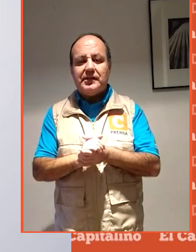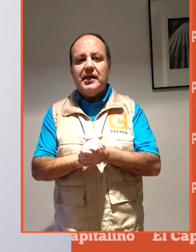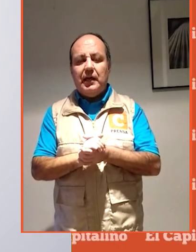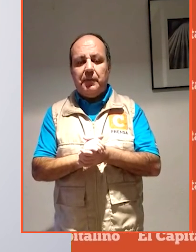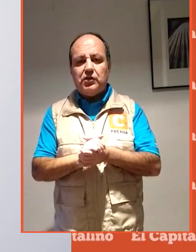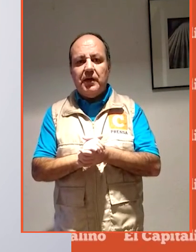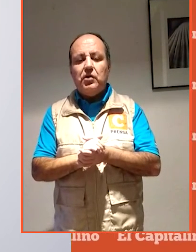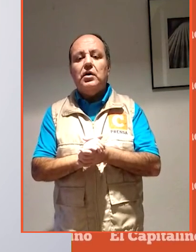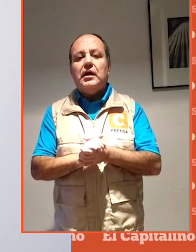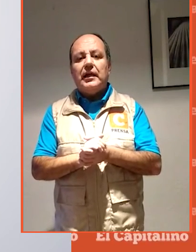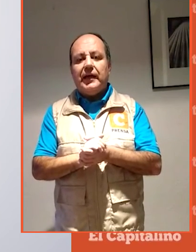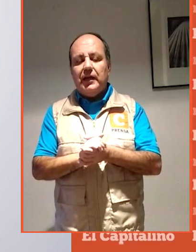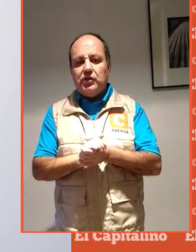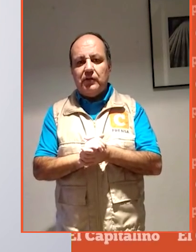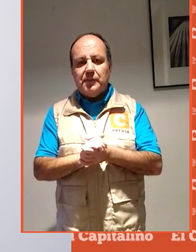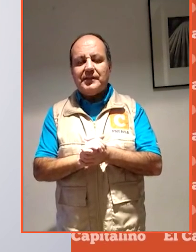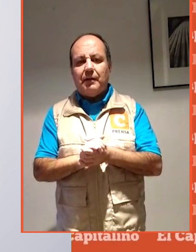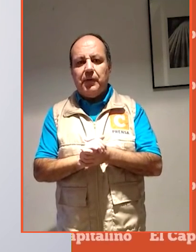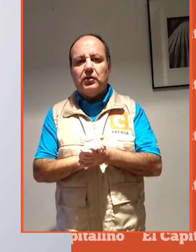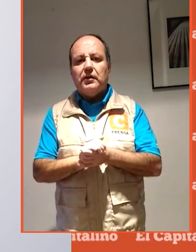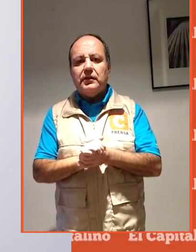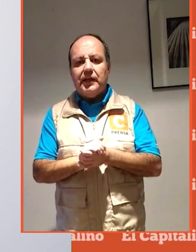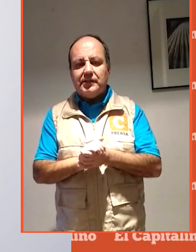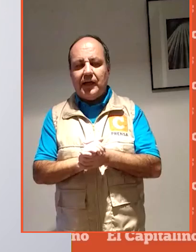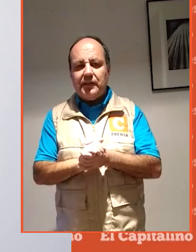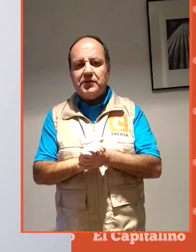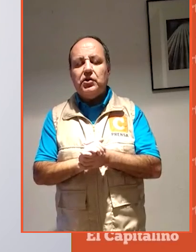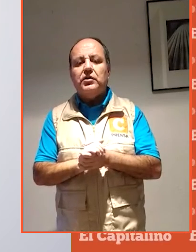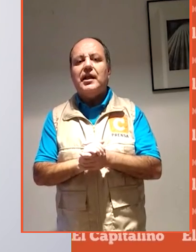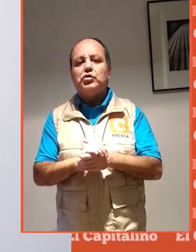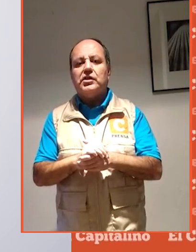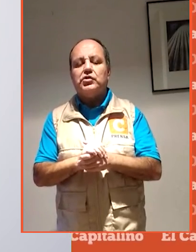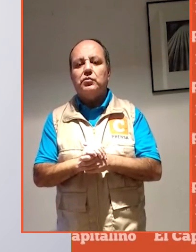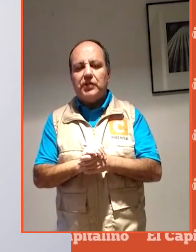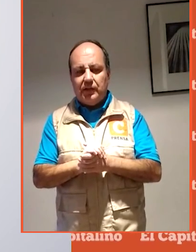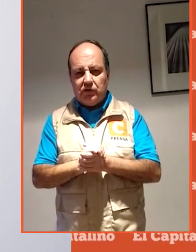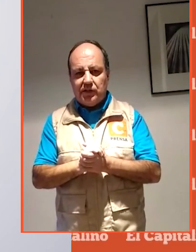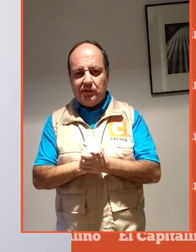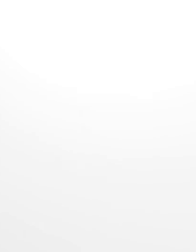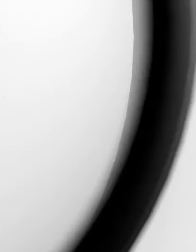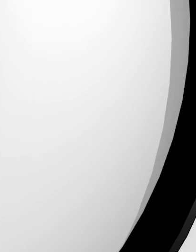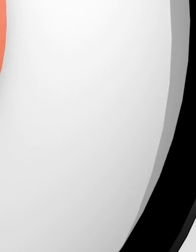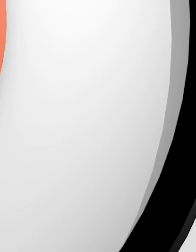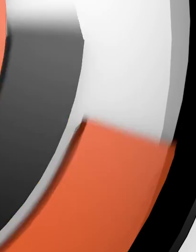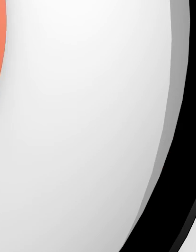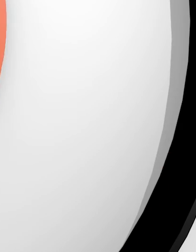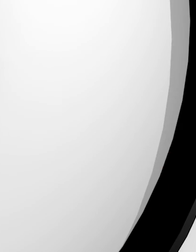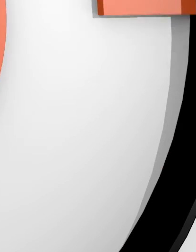160 libras, el peso medio. El Canelo ya no es más campeón de esta división de la Asociación Mundial de Boxeo.